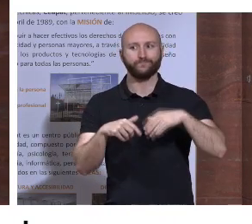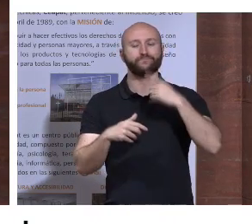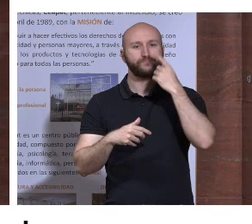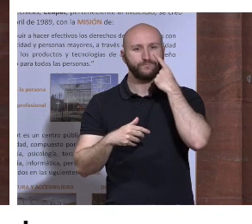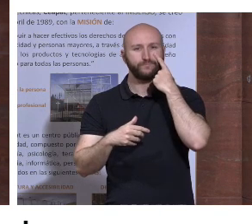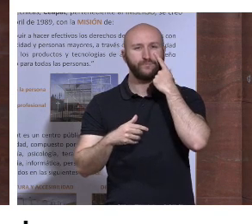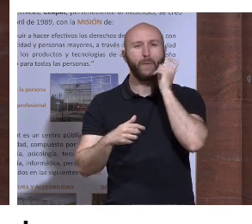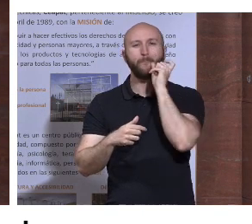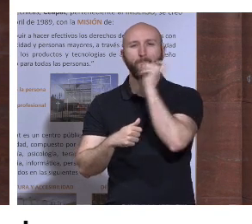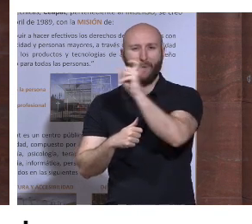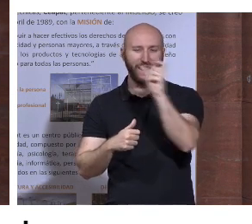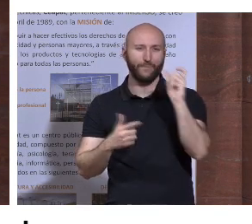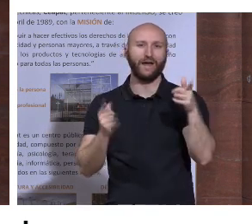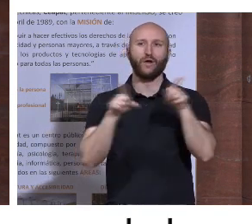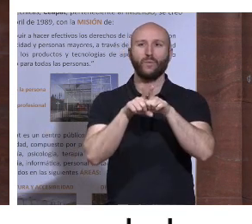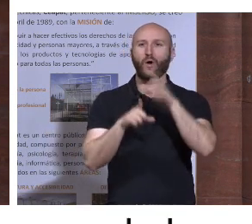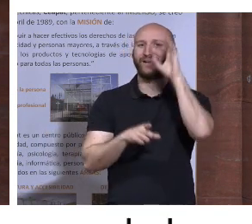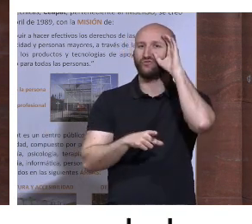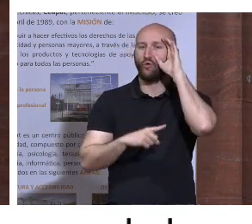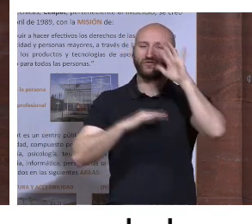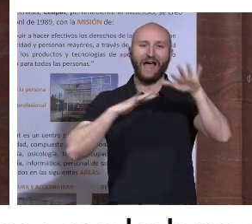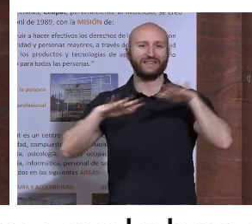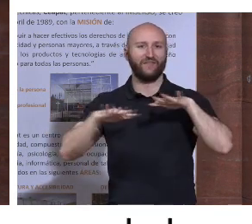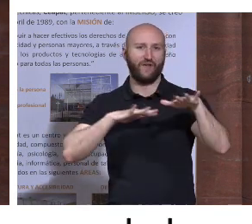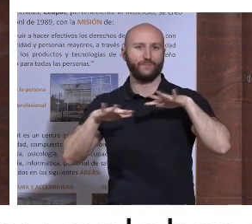hay palabras como la escucha activa,